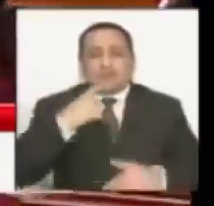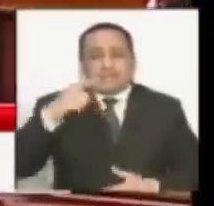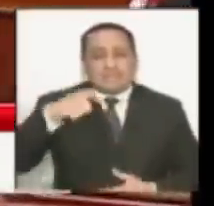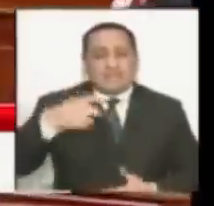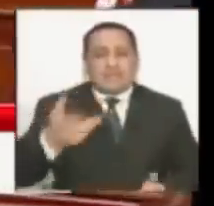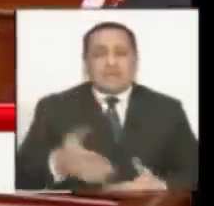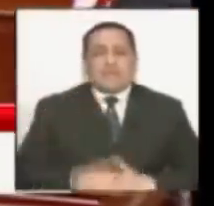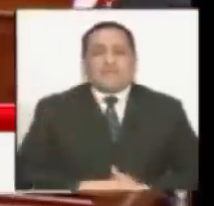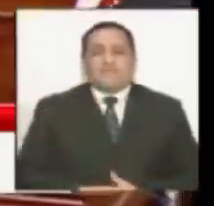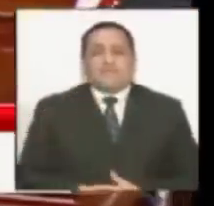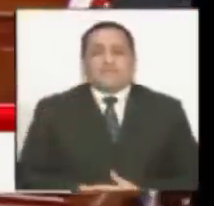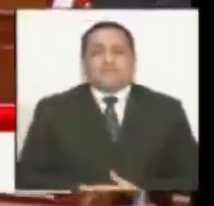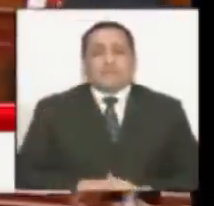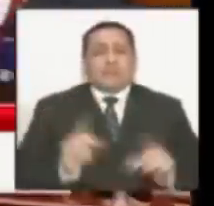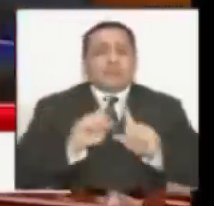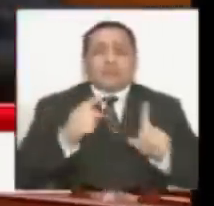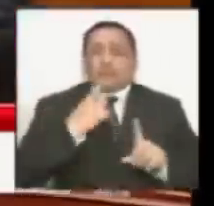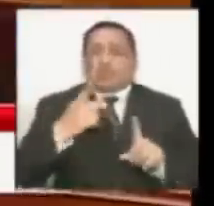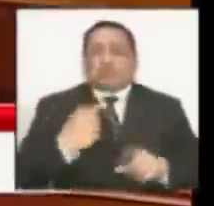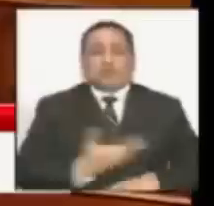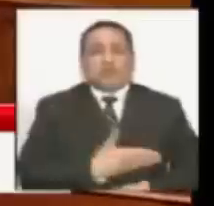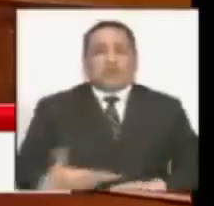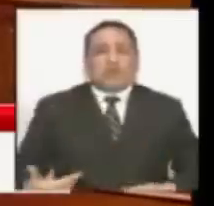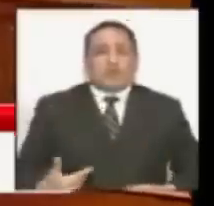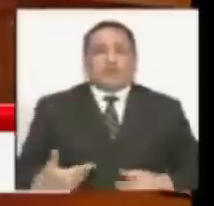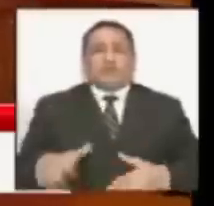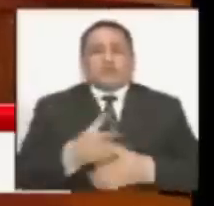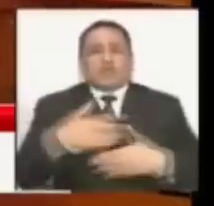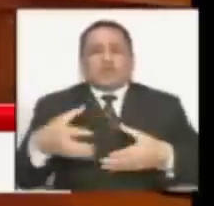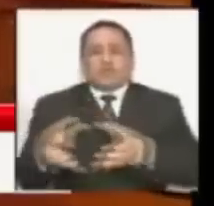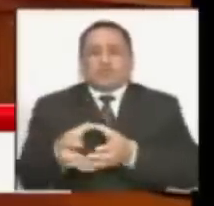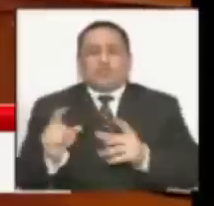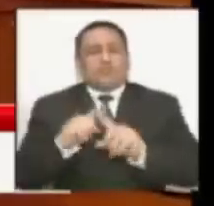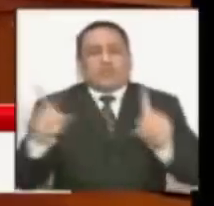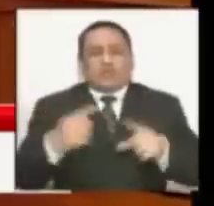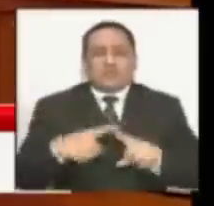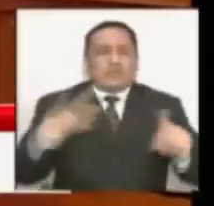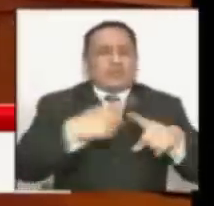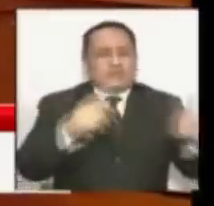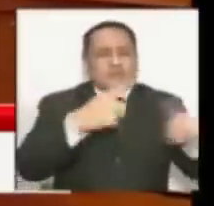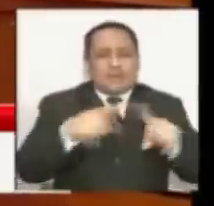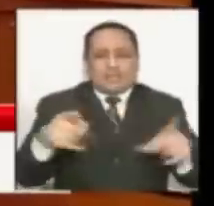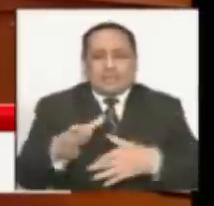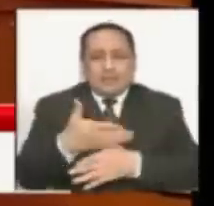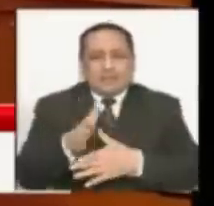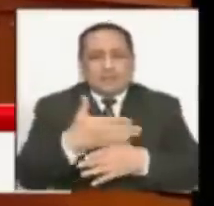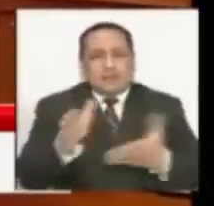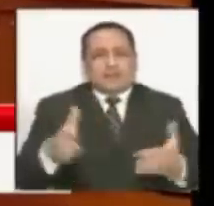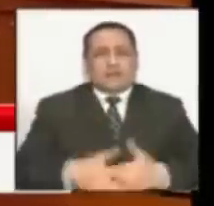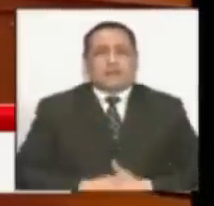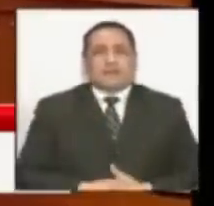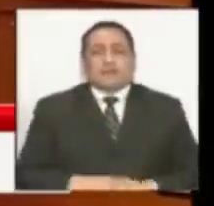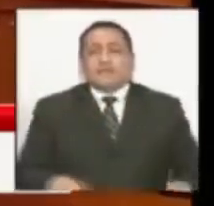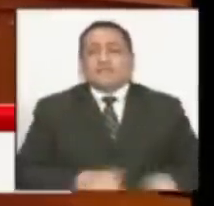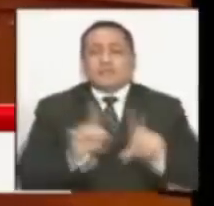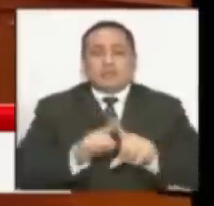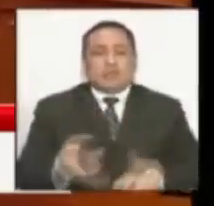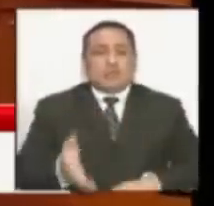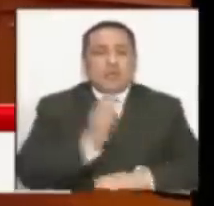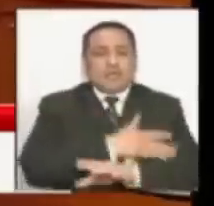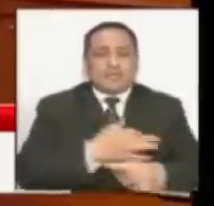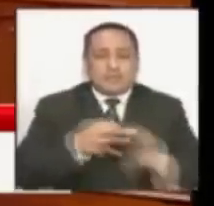Habló también que es tiempo de cumplir la promesa de vida republicana de la que hablaba Jorge